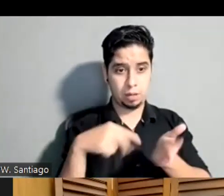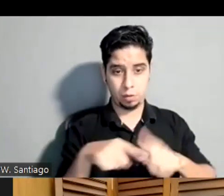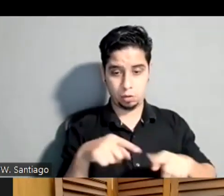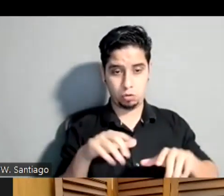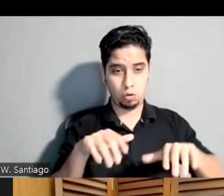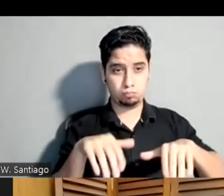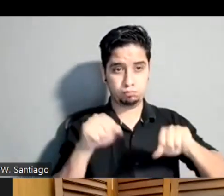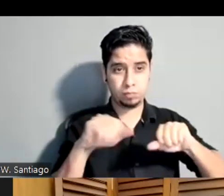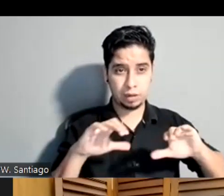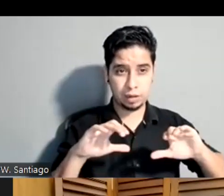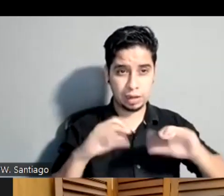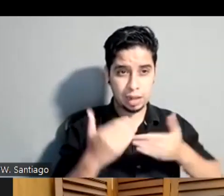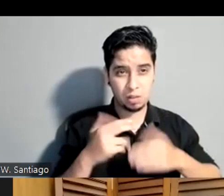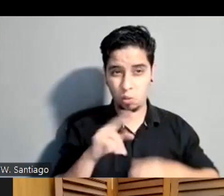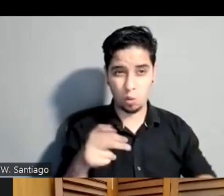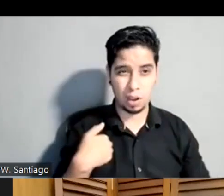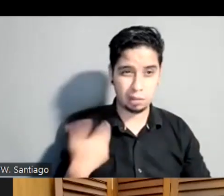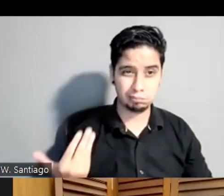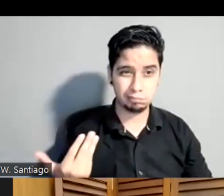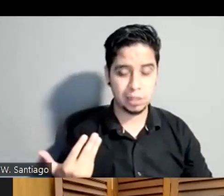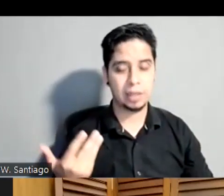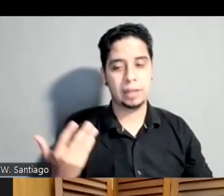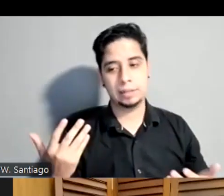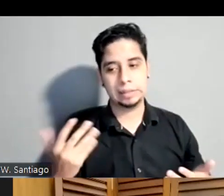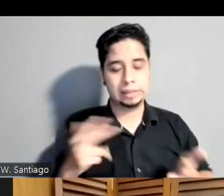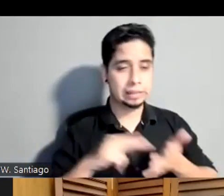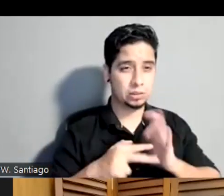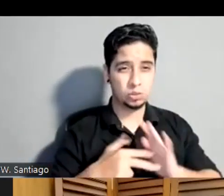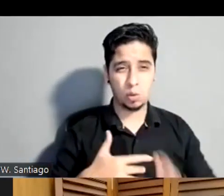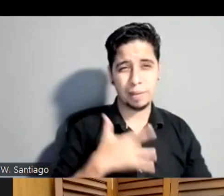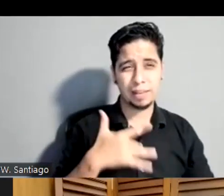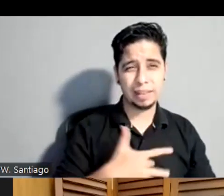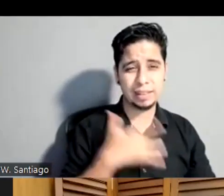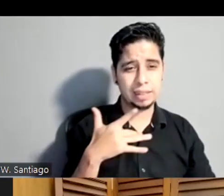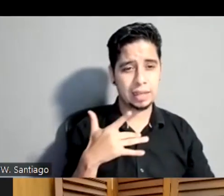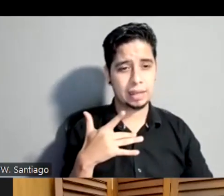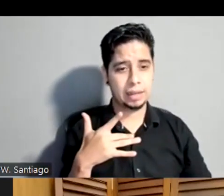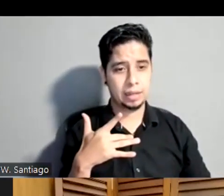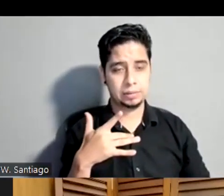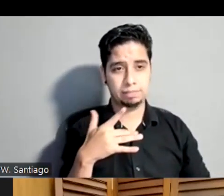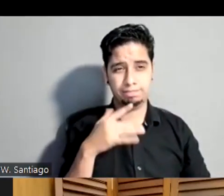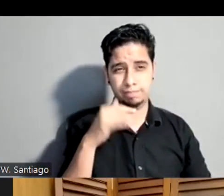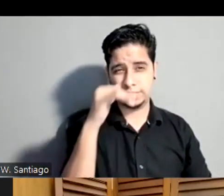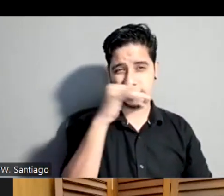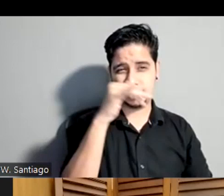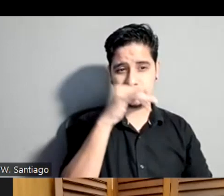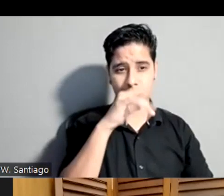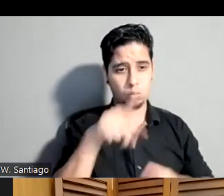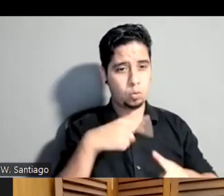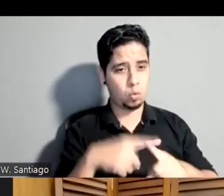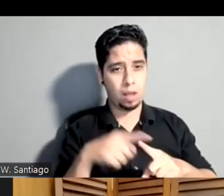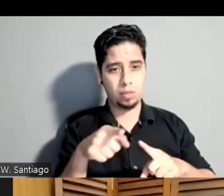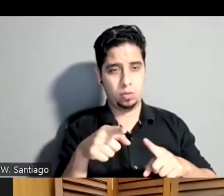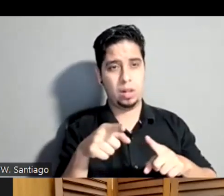de baile. Así que yo me sentía tan, tan tonta cuando esa maestra de belly dancing empezó a darme